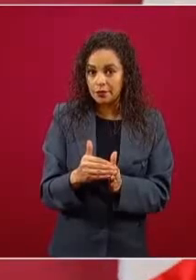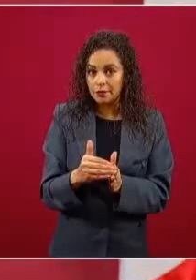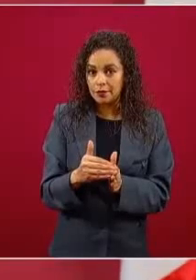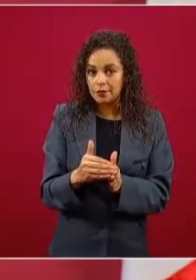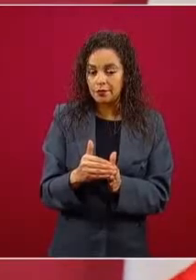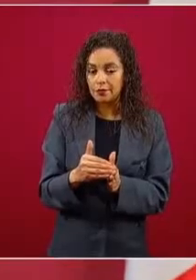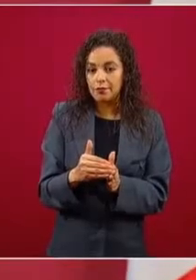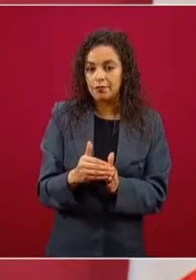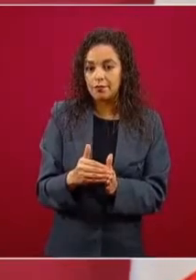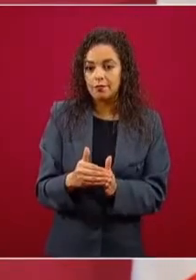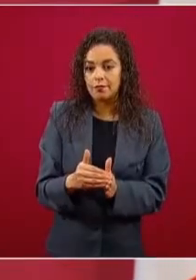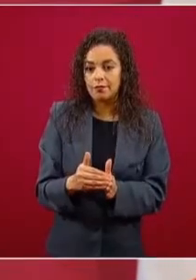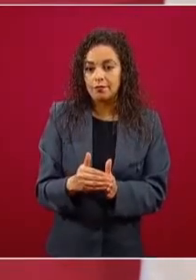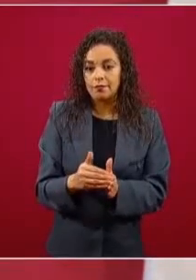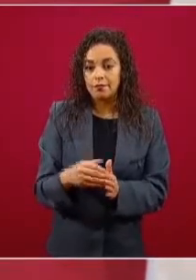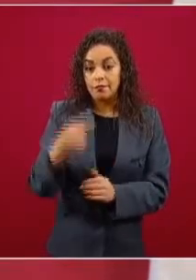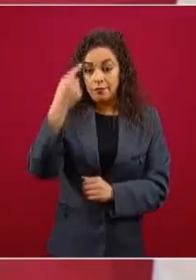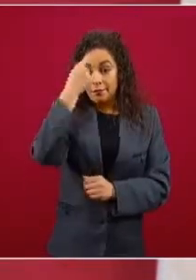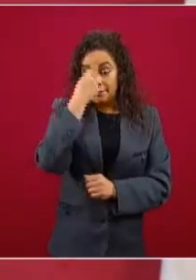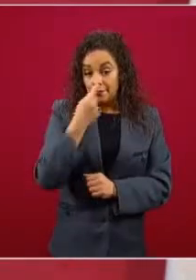para